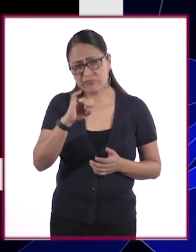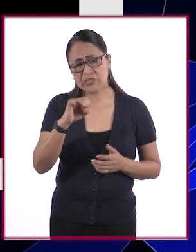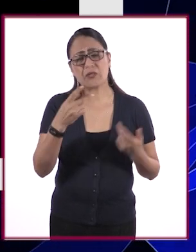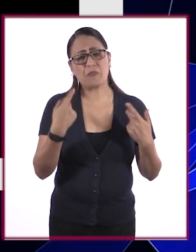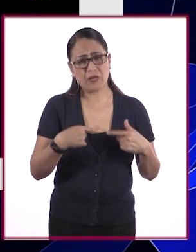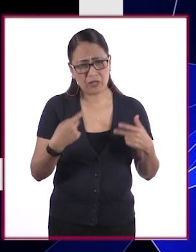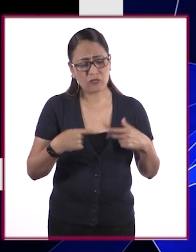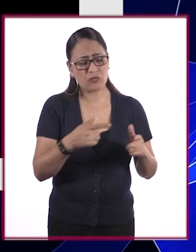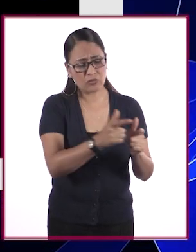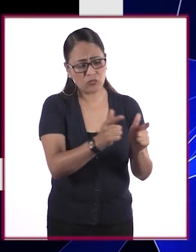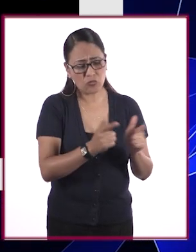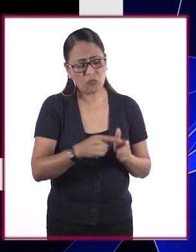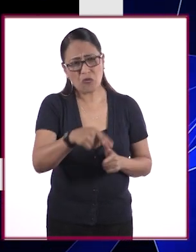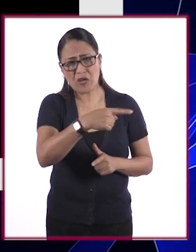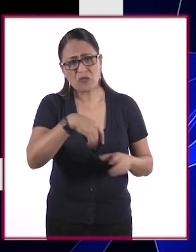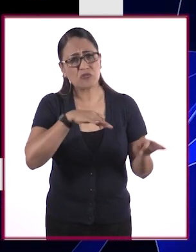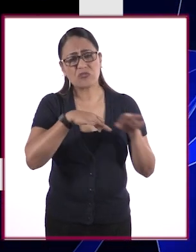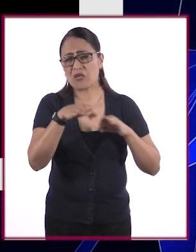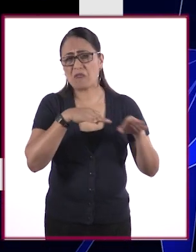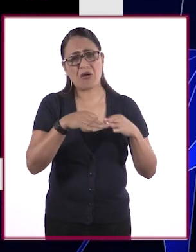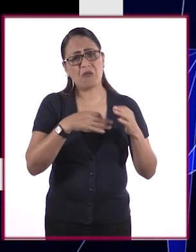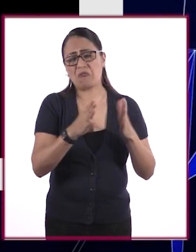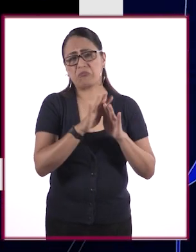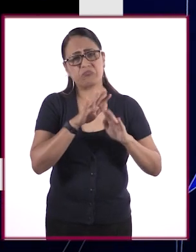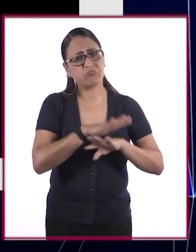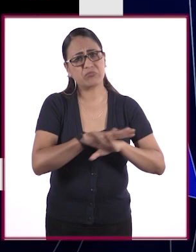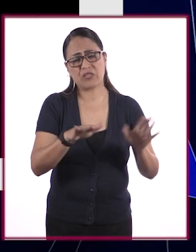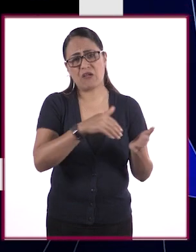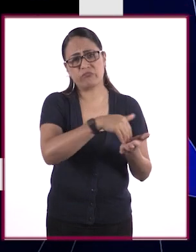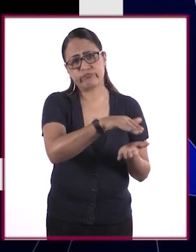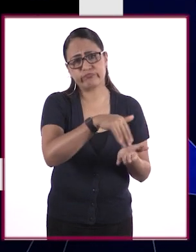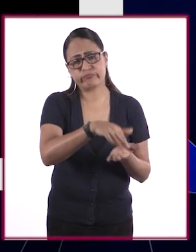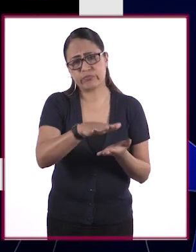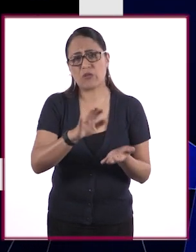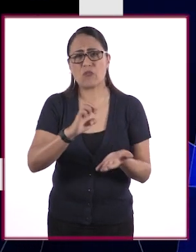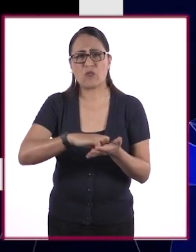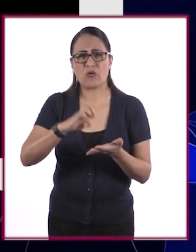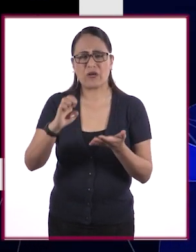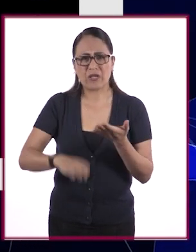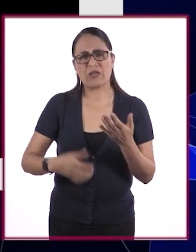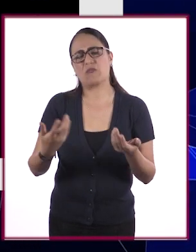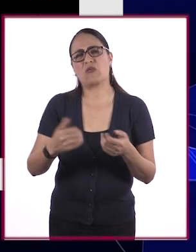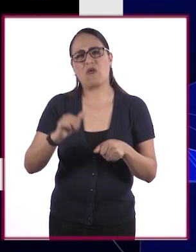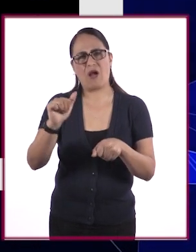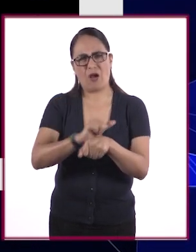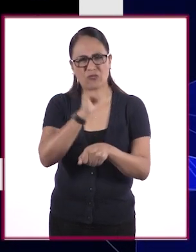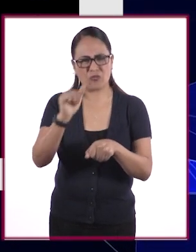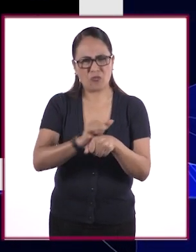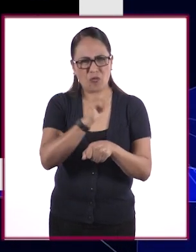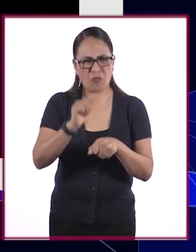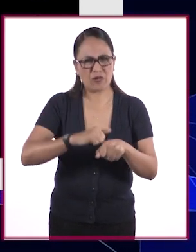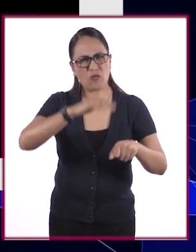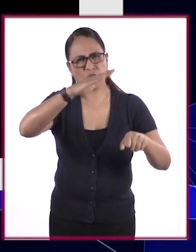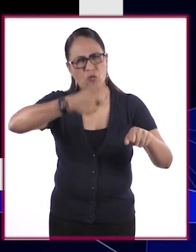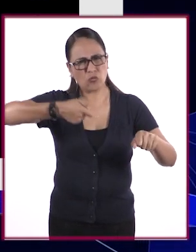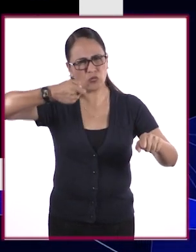de personas. Por ejemplo, en las fábricas, todo lo que era pintar automóviles o todo lo que